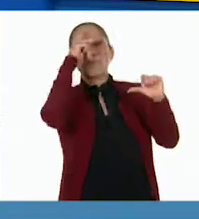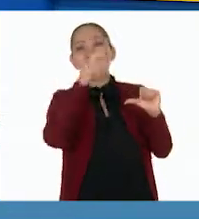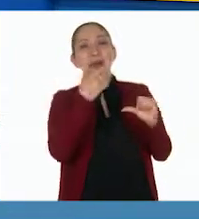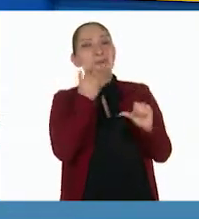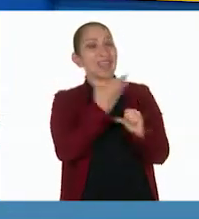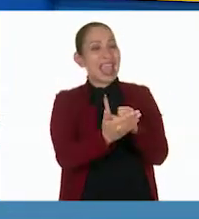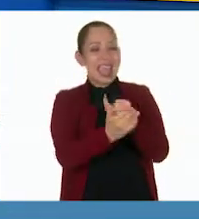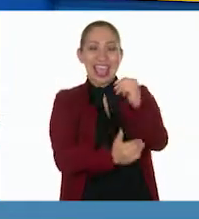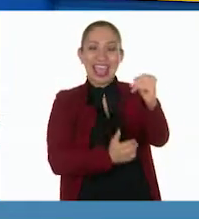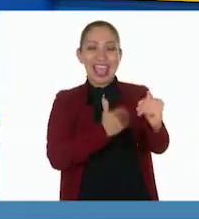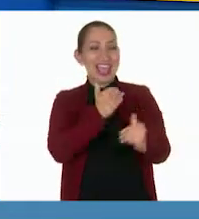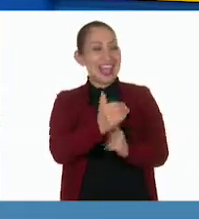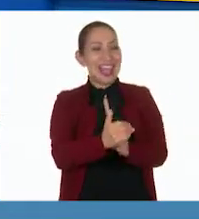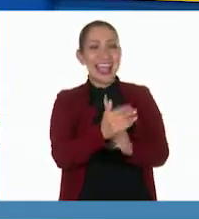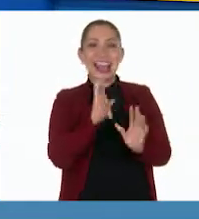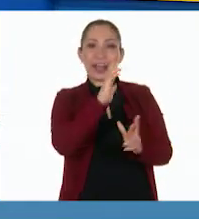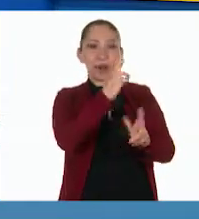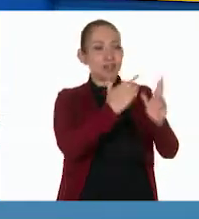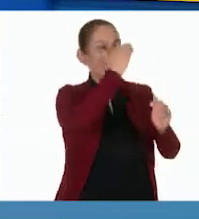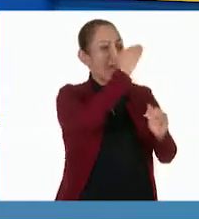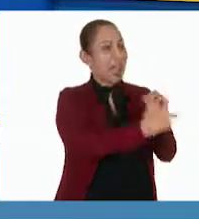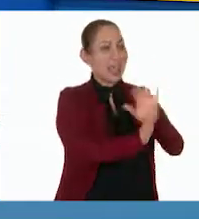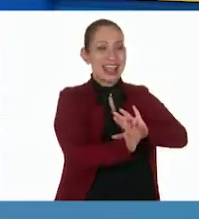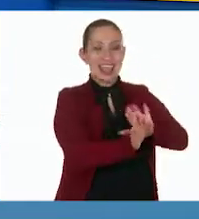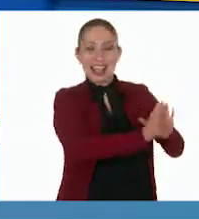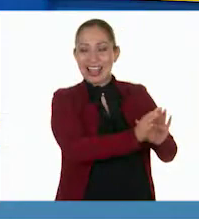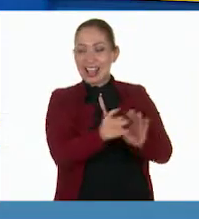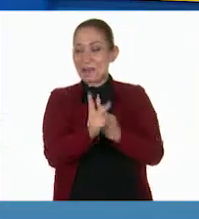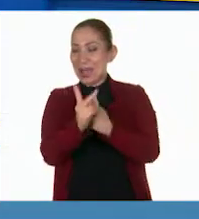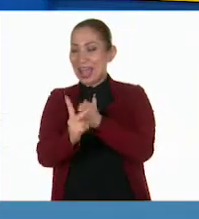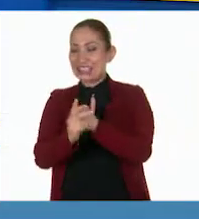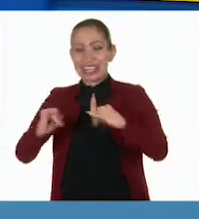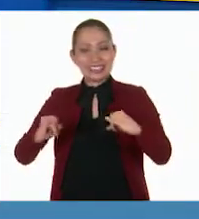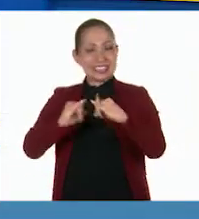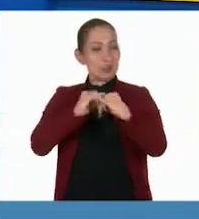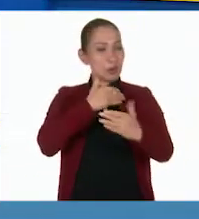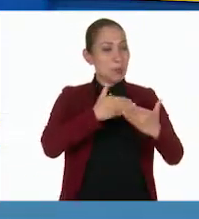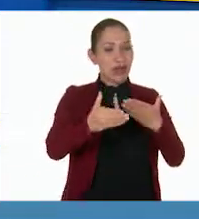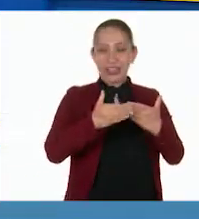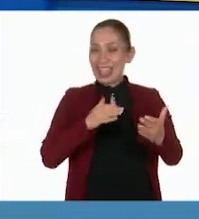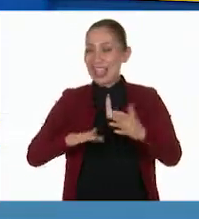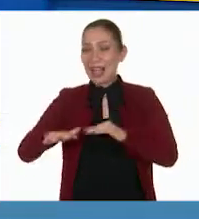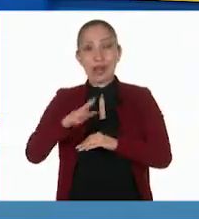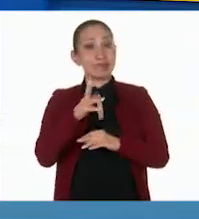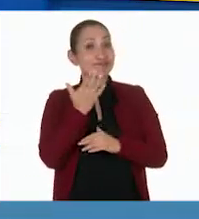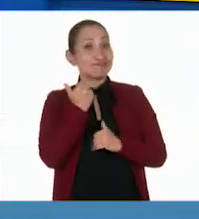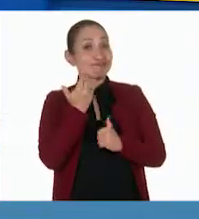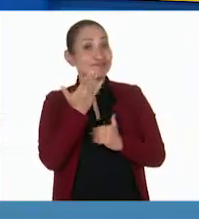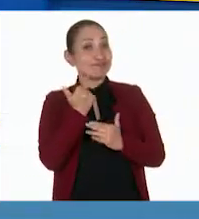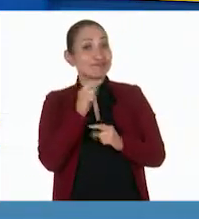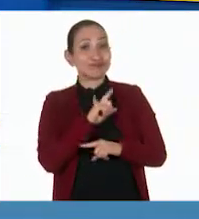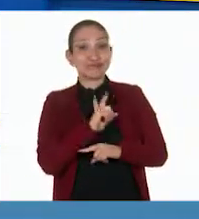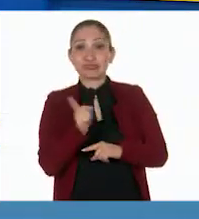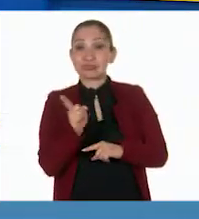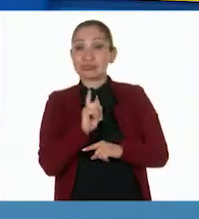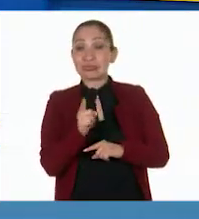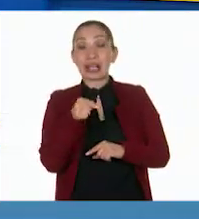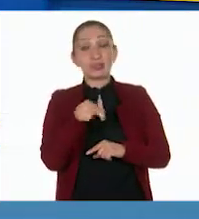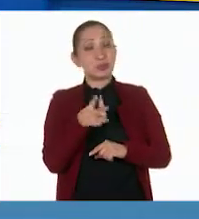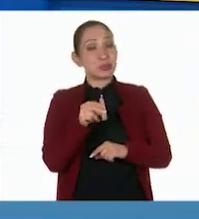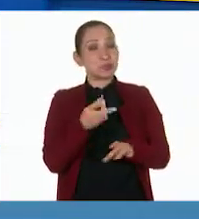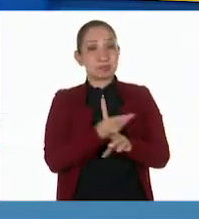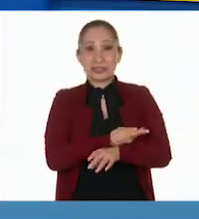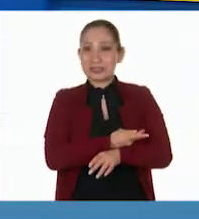buscaba para darle un cierre adecuado a la revolución y construir un país con instituciones modernas y democráticas. Pero, pues, eso fue lo que